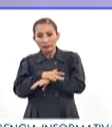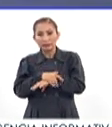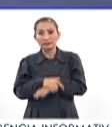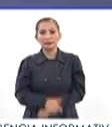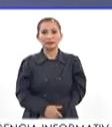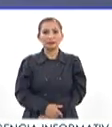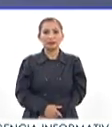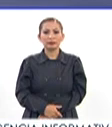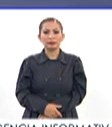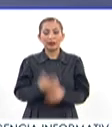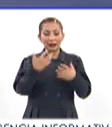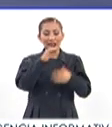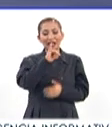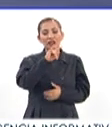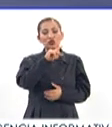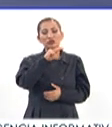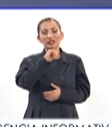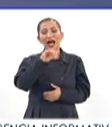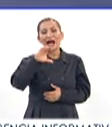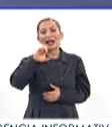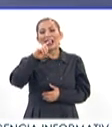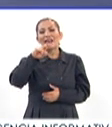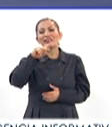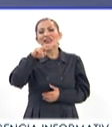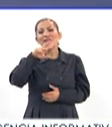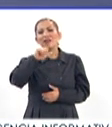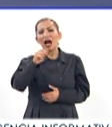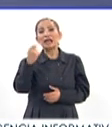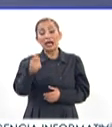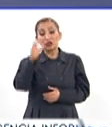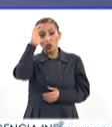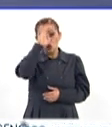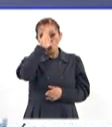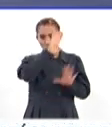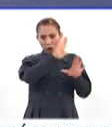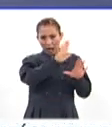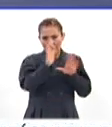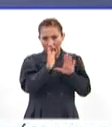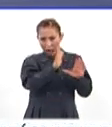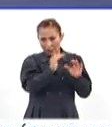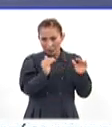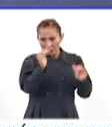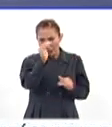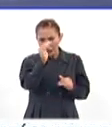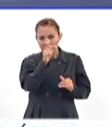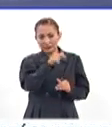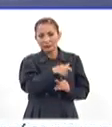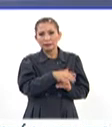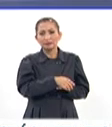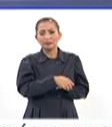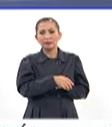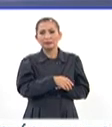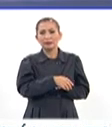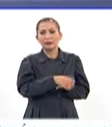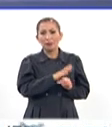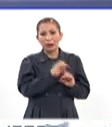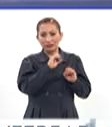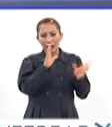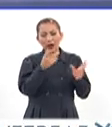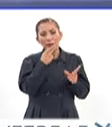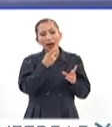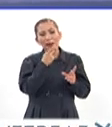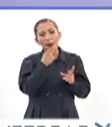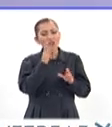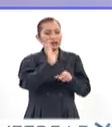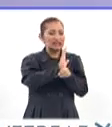transformaciones. Por industria creativa nos referimos más allá de la cultural, que es la que tenemos pues más clara, que